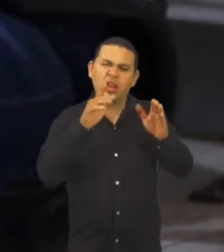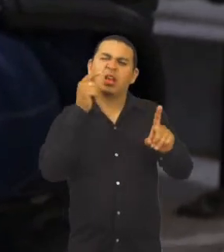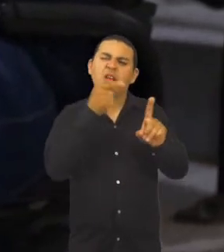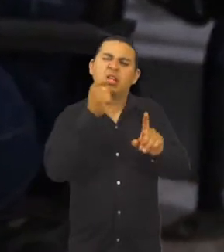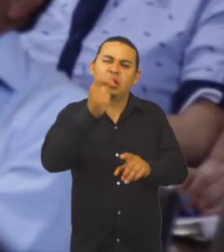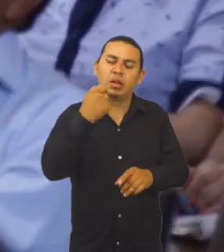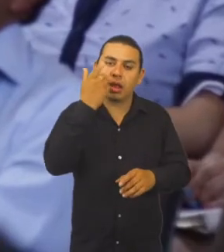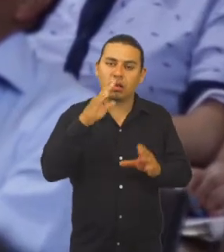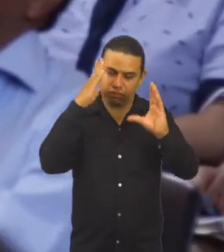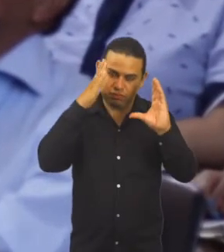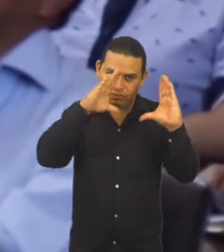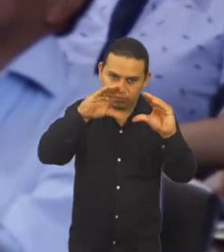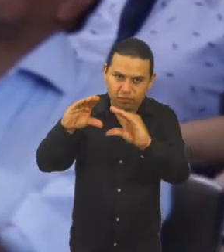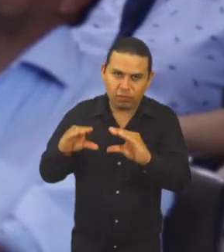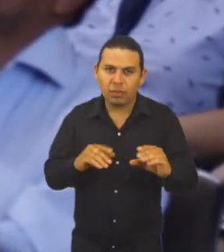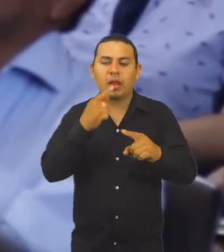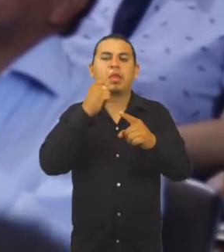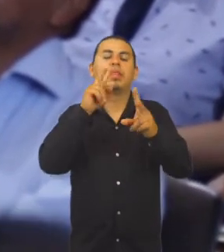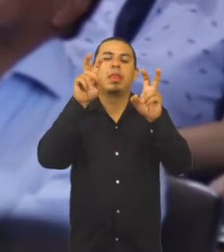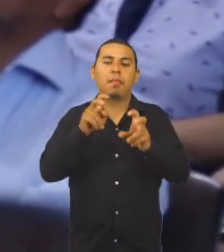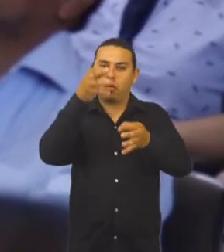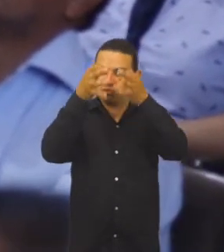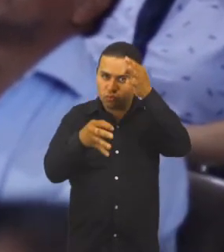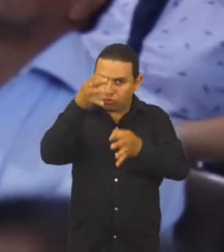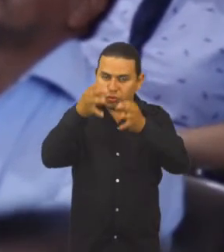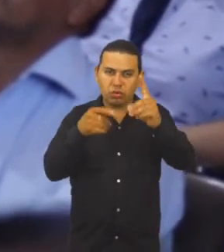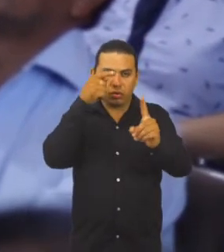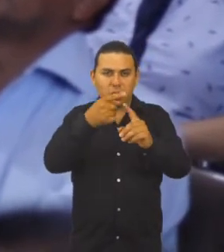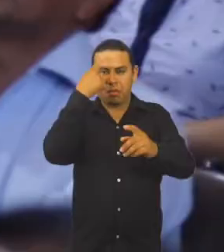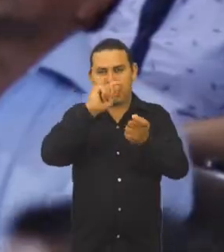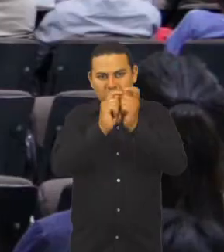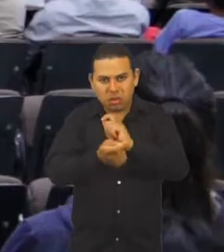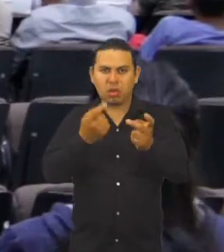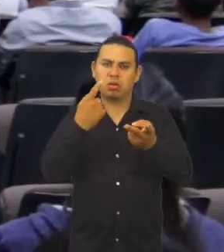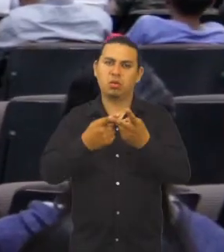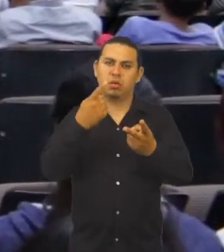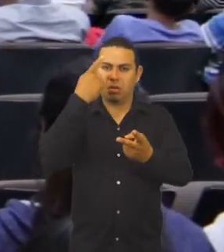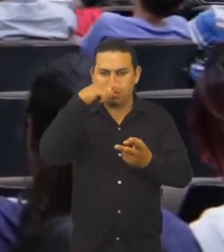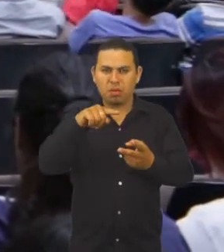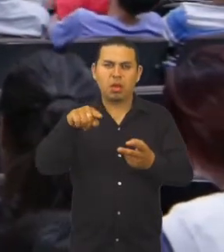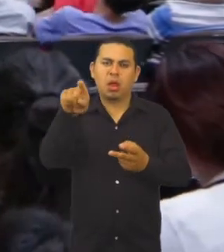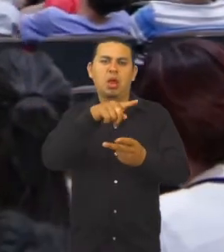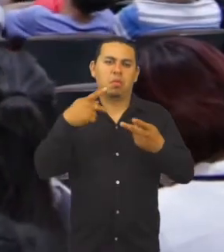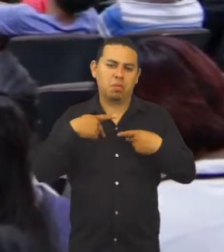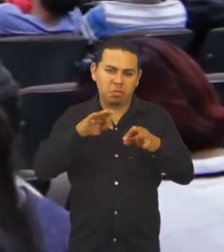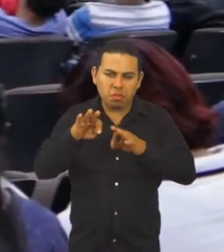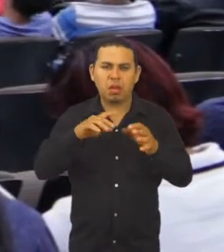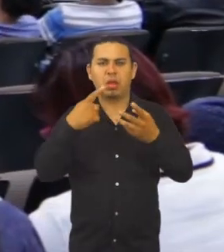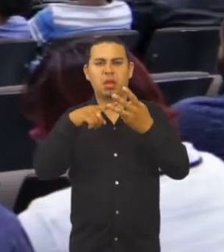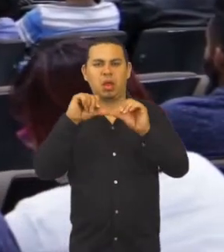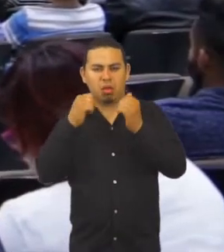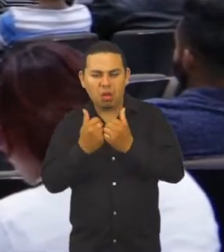de estos nuevos vínculos que hemos firmado, donde se pretende que haya una formación en materia jurídica principalmente